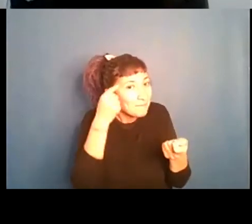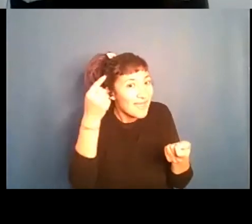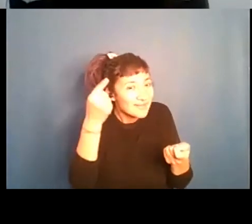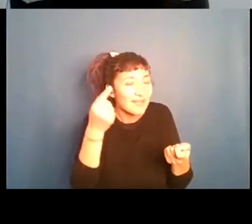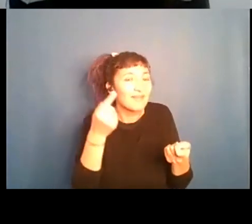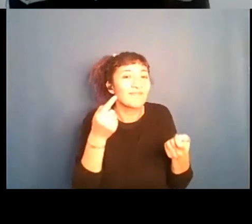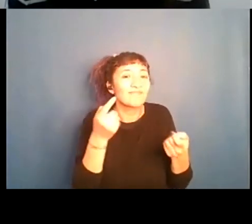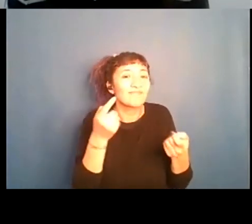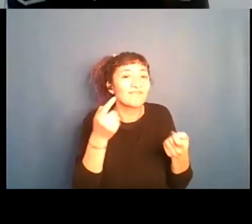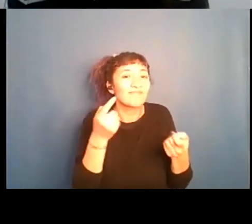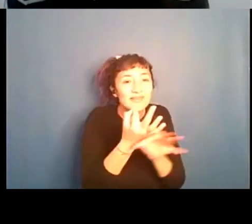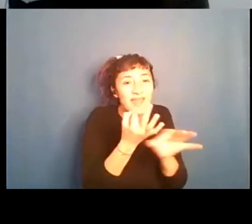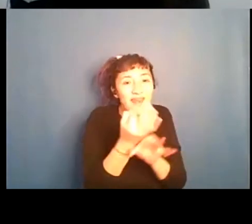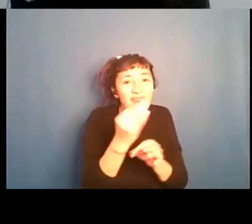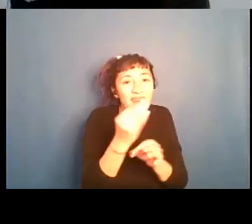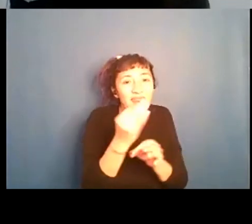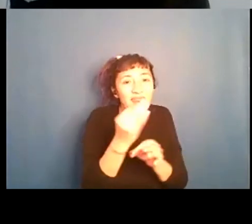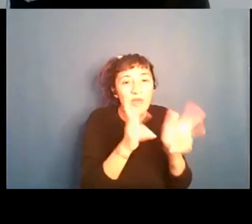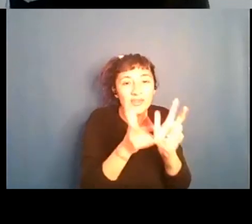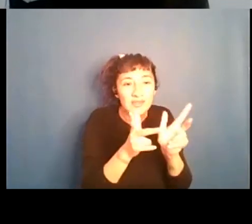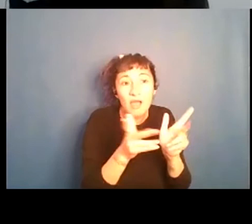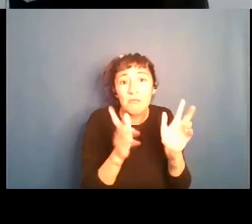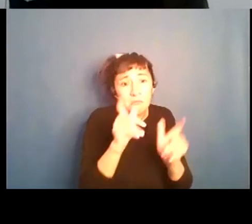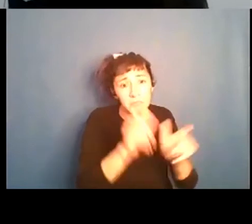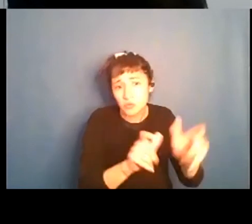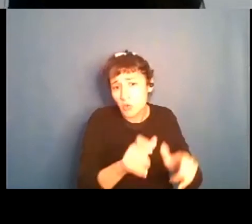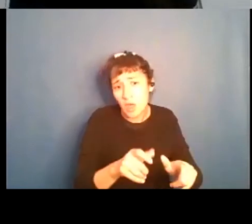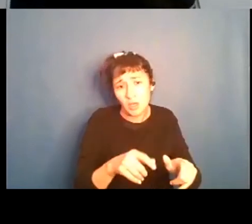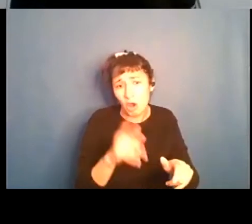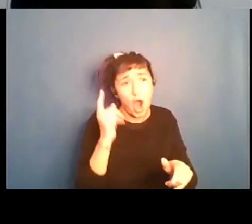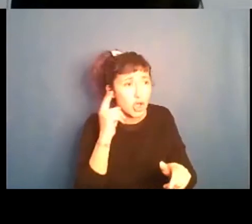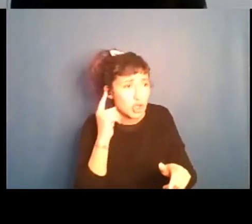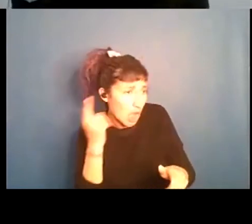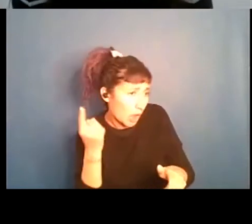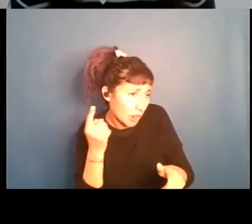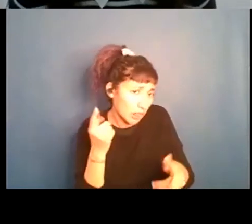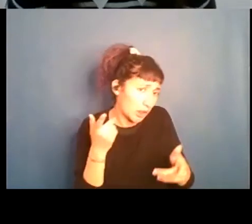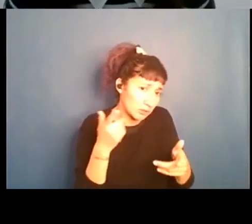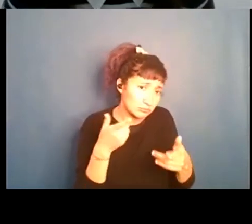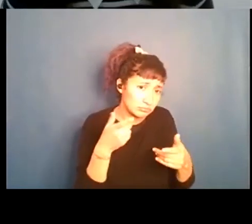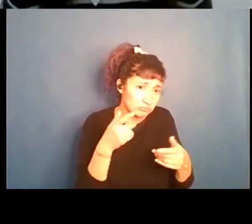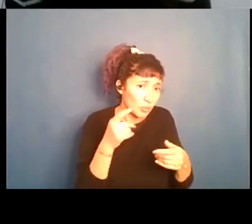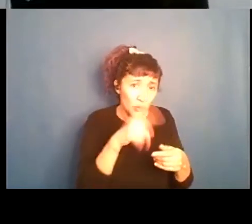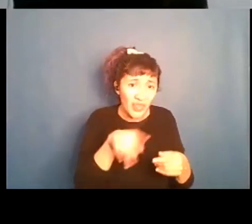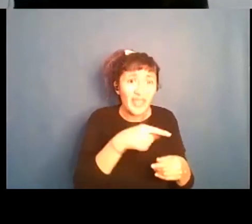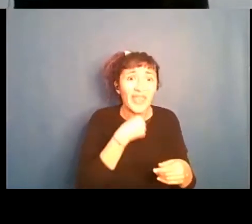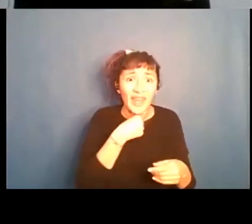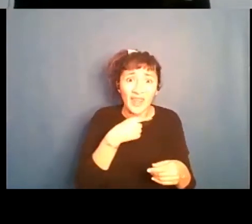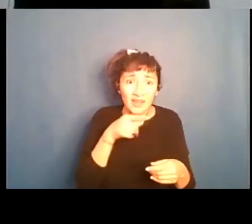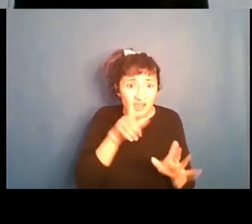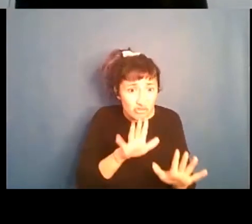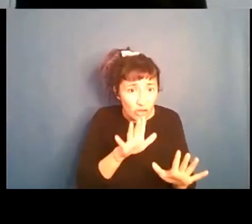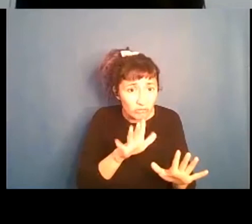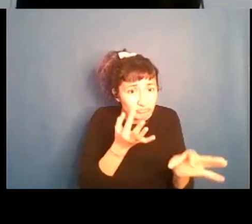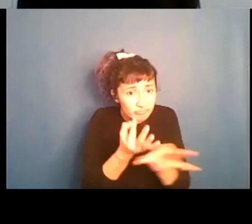de señas a personas, aunque no sean sordas. ¿En algún momento se quiere lograr eso? Bien,